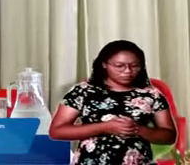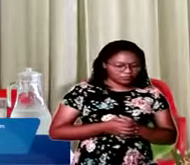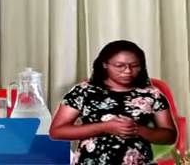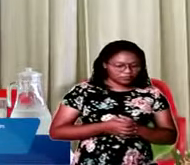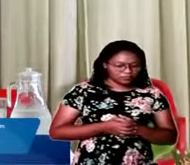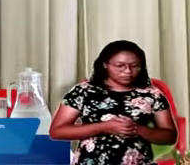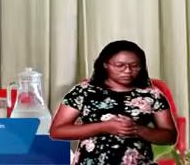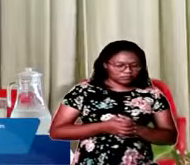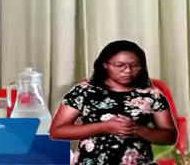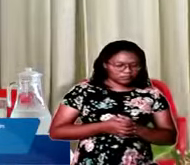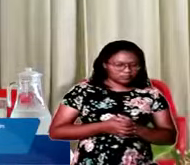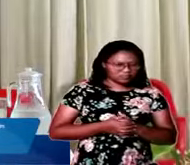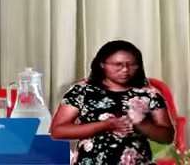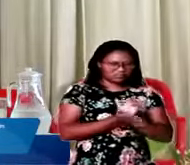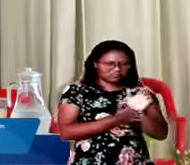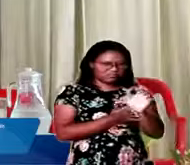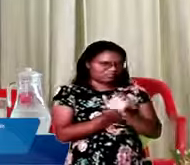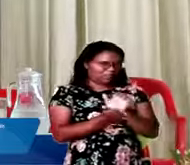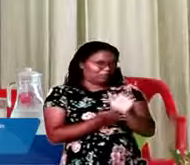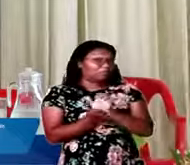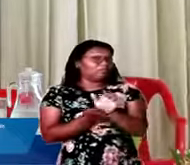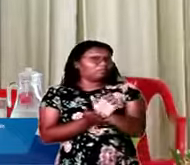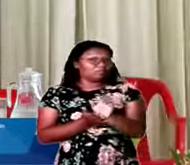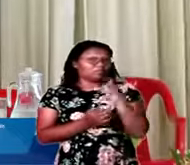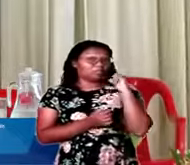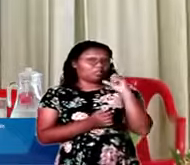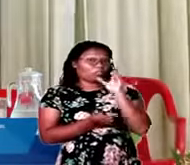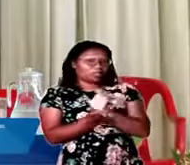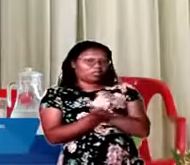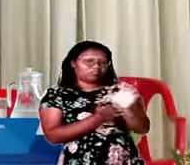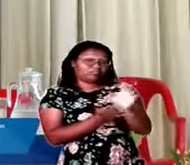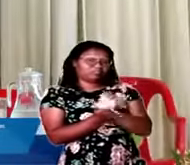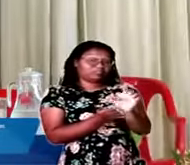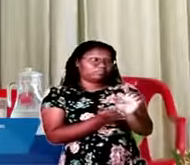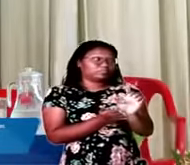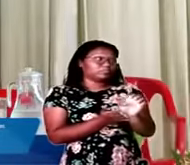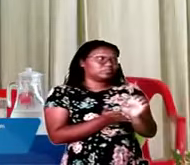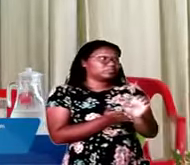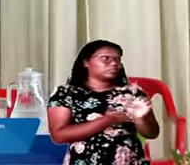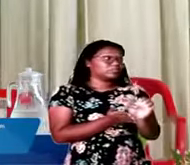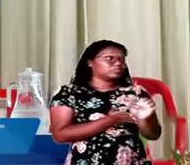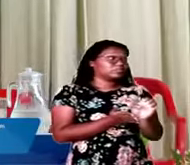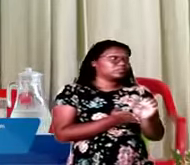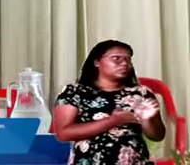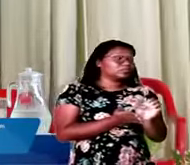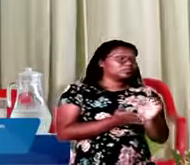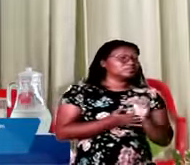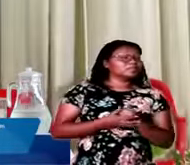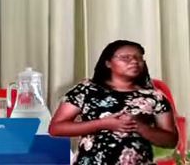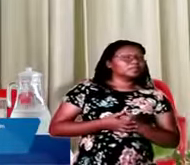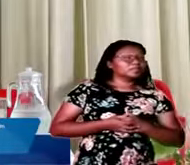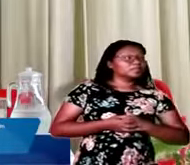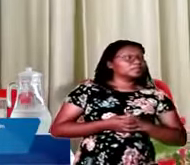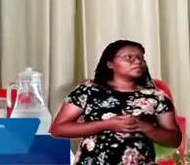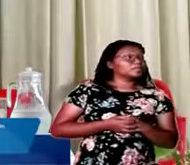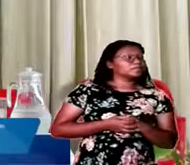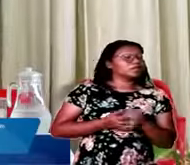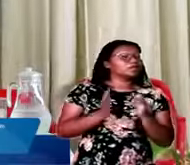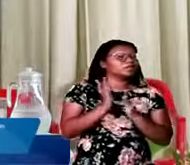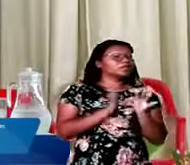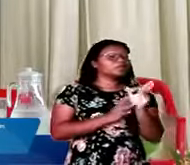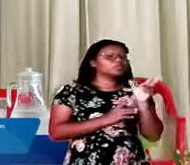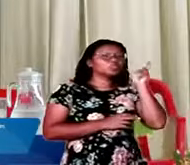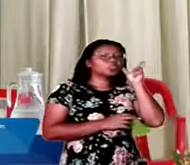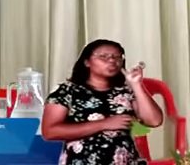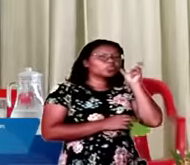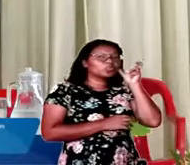Y la estaban rechazando a la cuñada porque era negrita. Y lo oyó el Señor y le